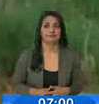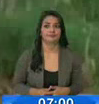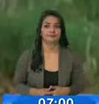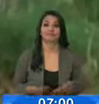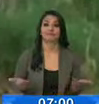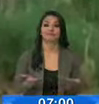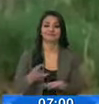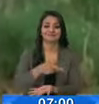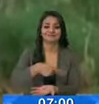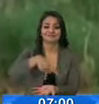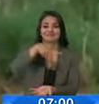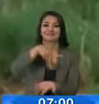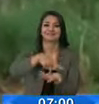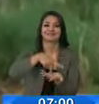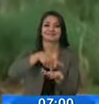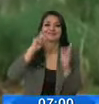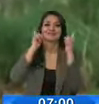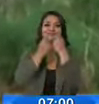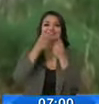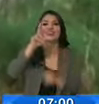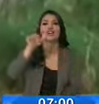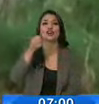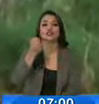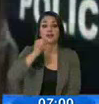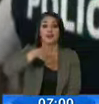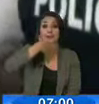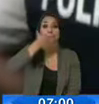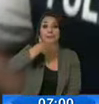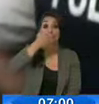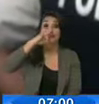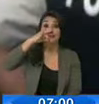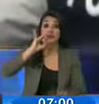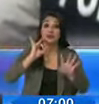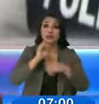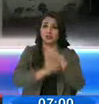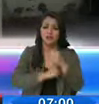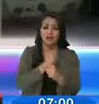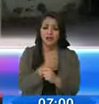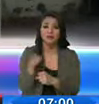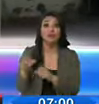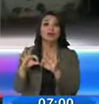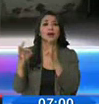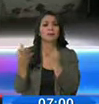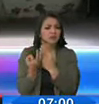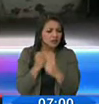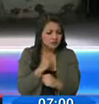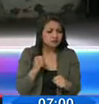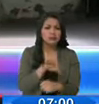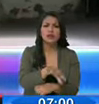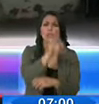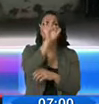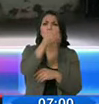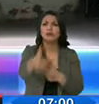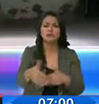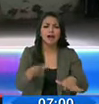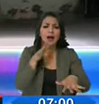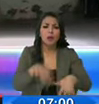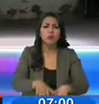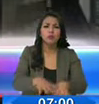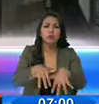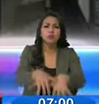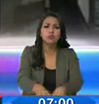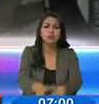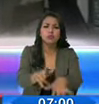en la parroquia rural de Santa Rosa, en Ambato. Un menor de 7 años fue encontrado por un pariente flotando en un reservorio de agua.